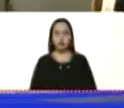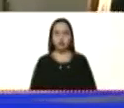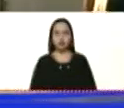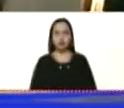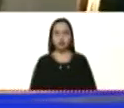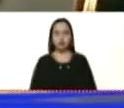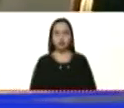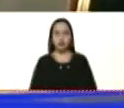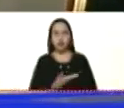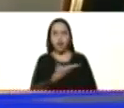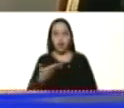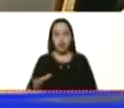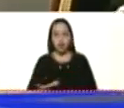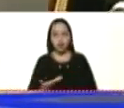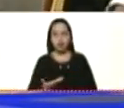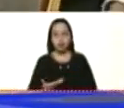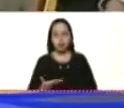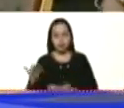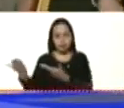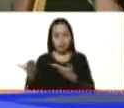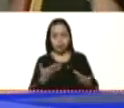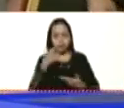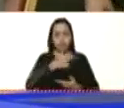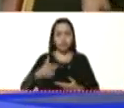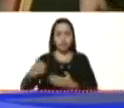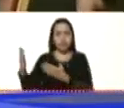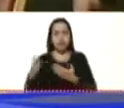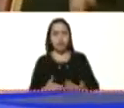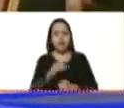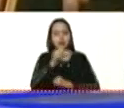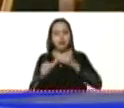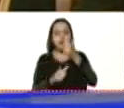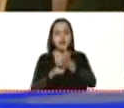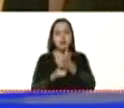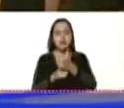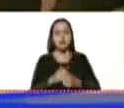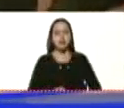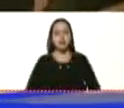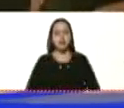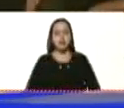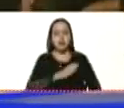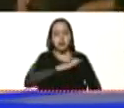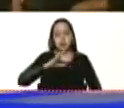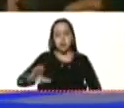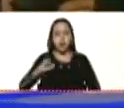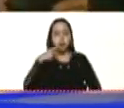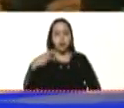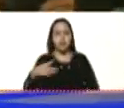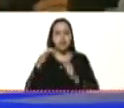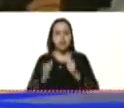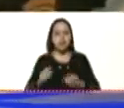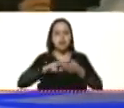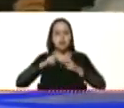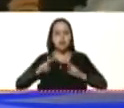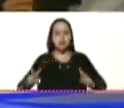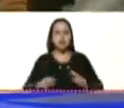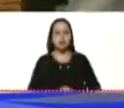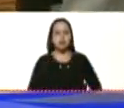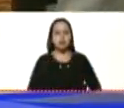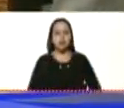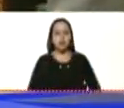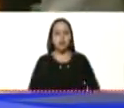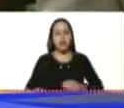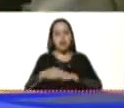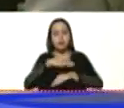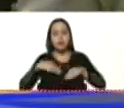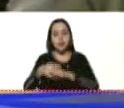Vladimir, general en jefe Vladimir Padrino López, vicepresidente de Soberanía Política, Seguridad y Paz y ministro del Poder